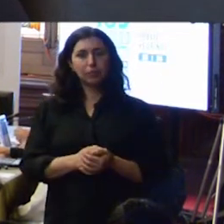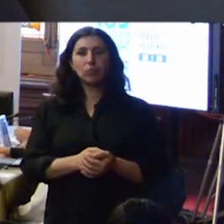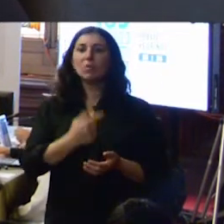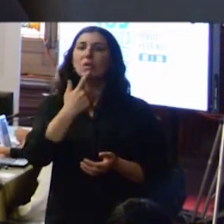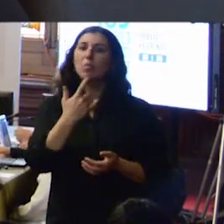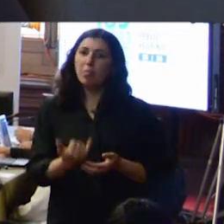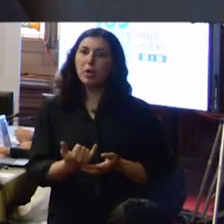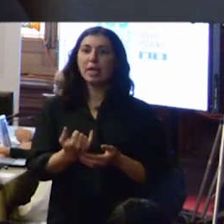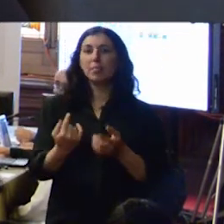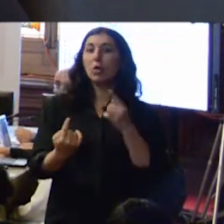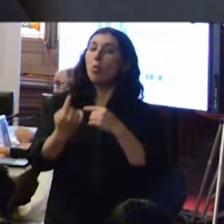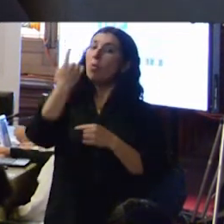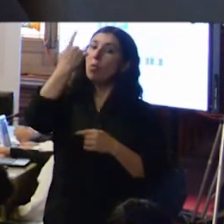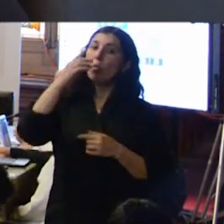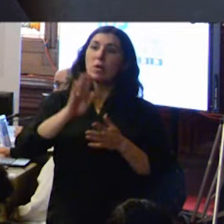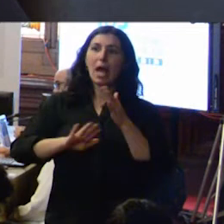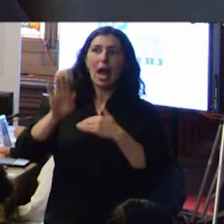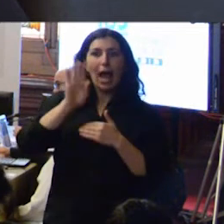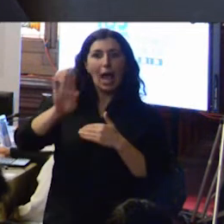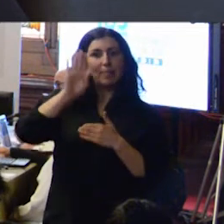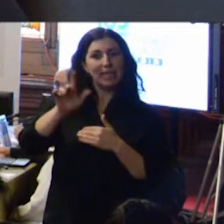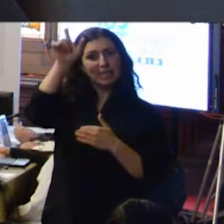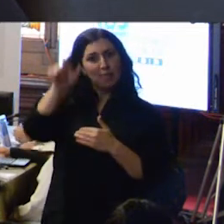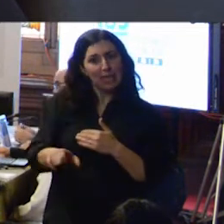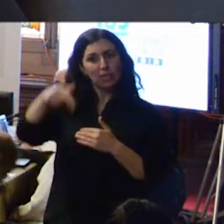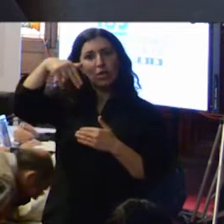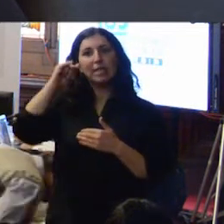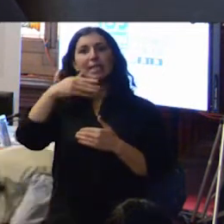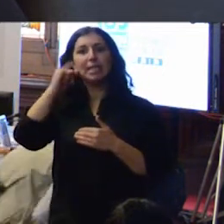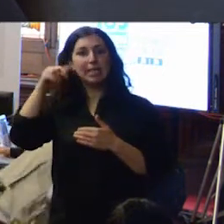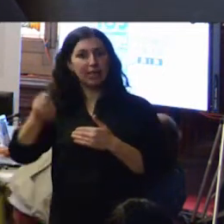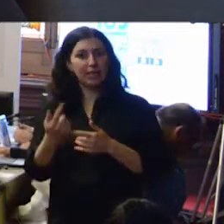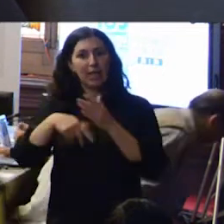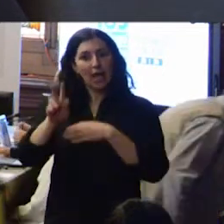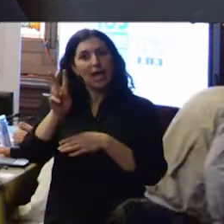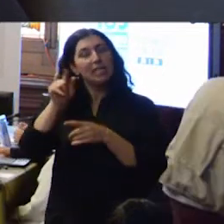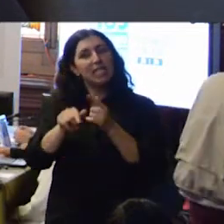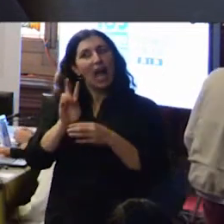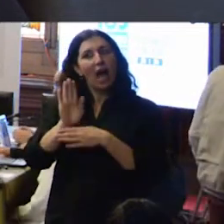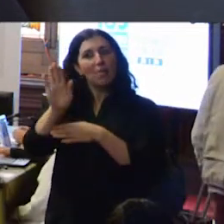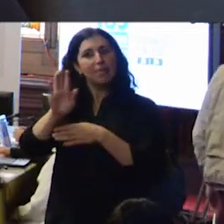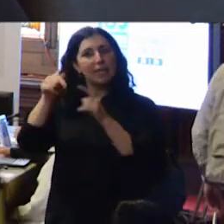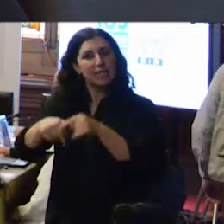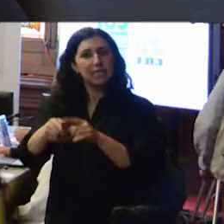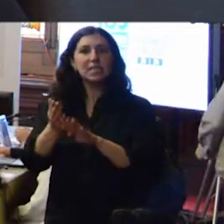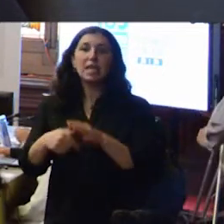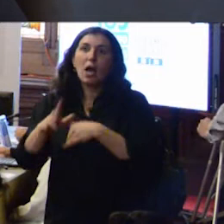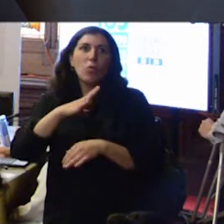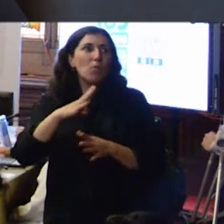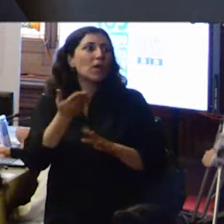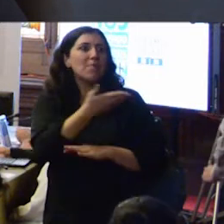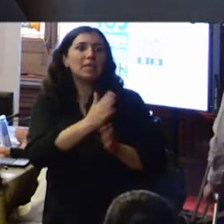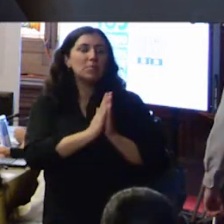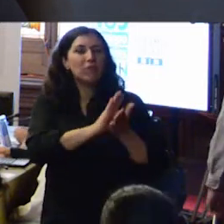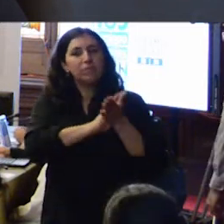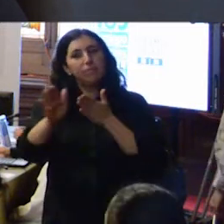graves amenazas sufridas por la activista Ligia Arriaga en defensa de la laguna Masubarantí en el Darién, que motivaron que ella tuviera que salir del país y